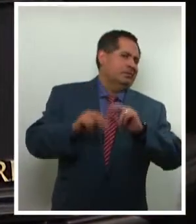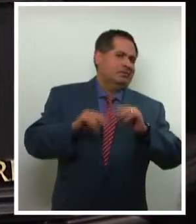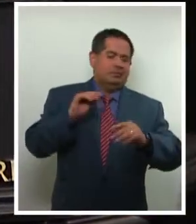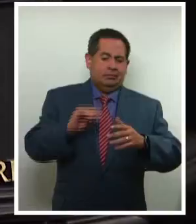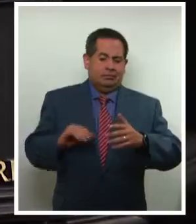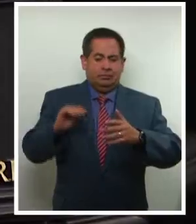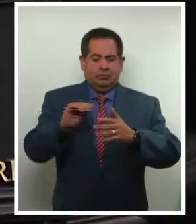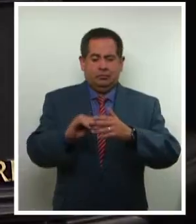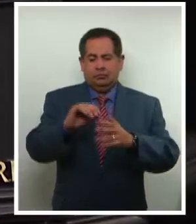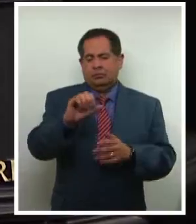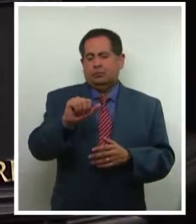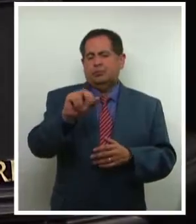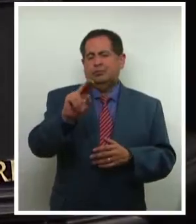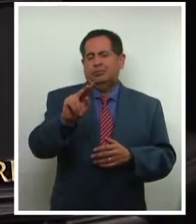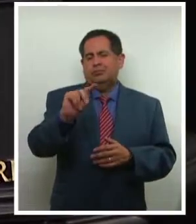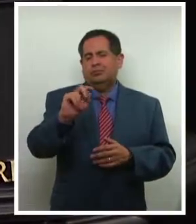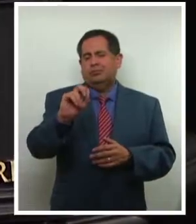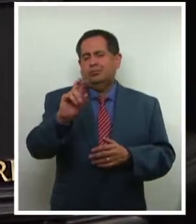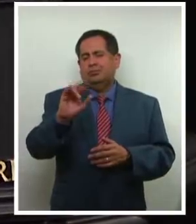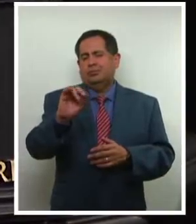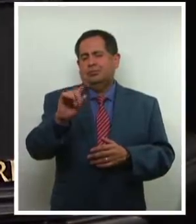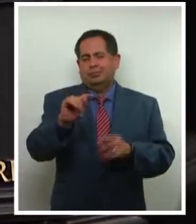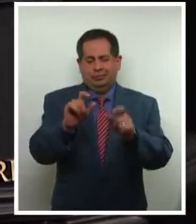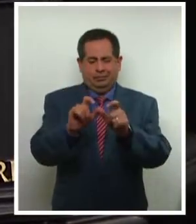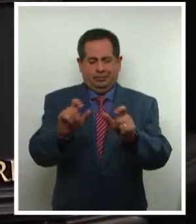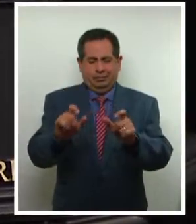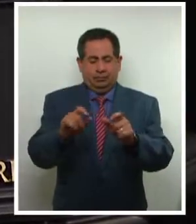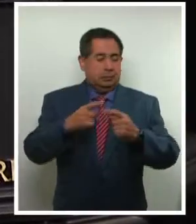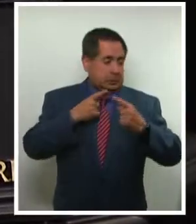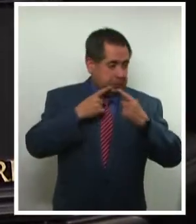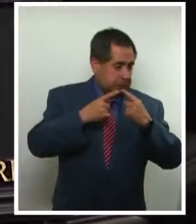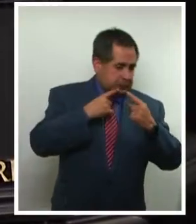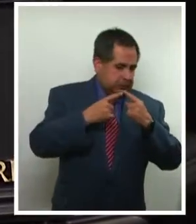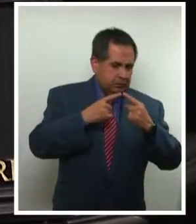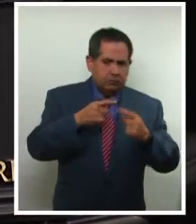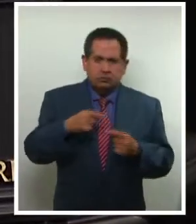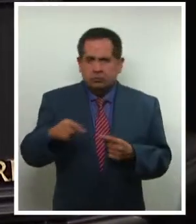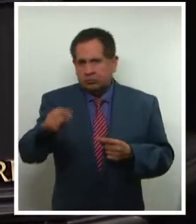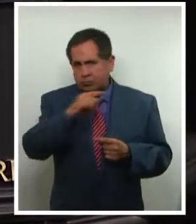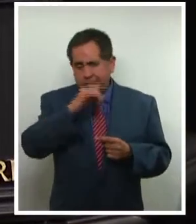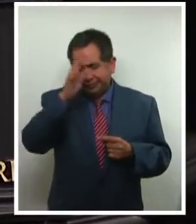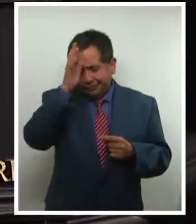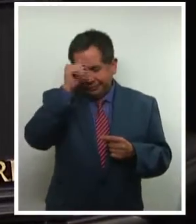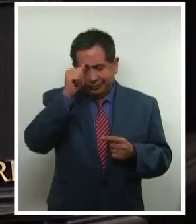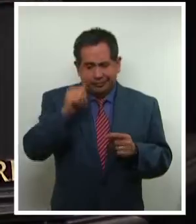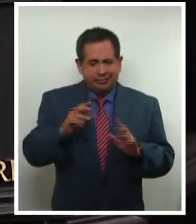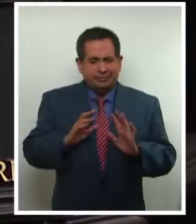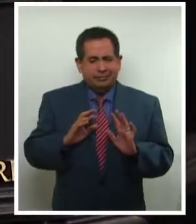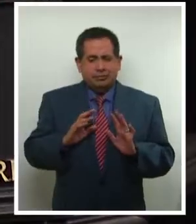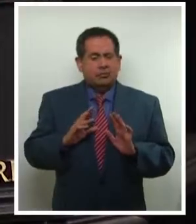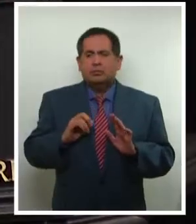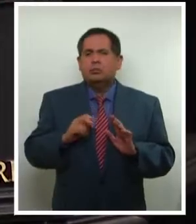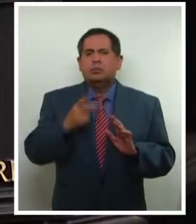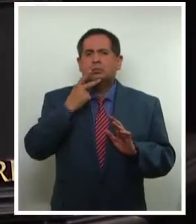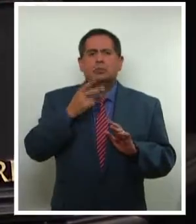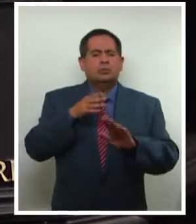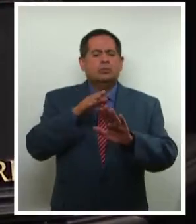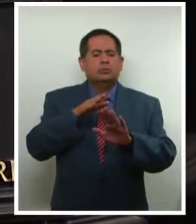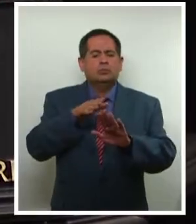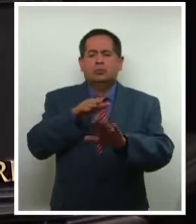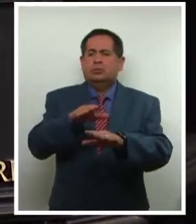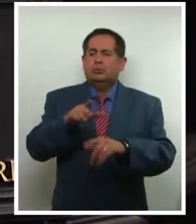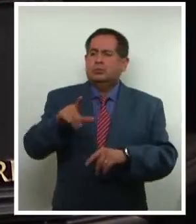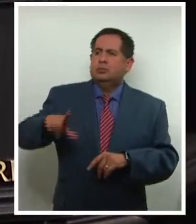poder autoritario, después de este debate, coinciden en que no es alusión a ningún